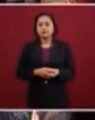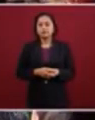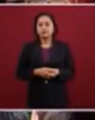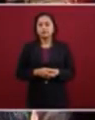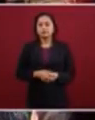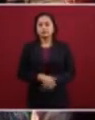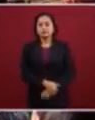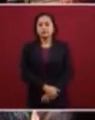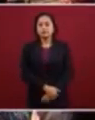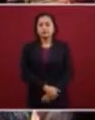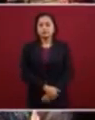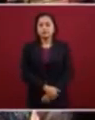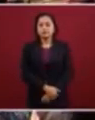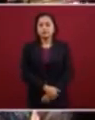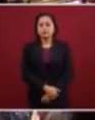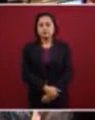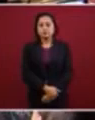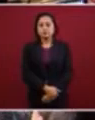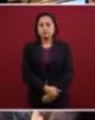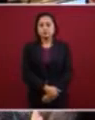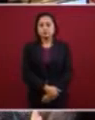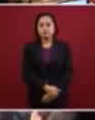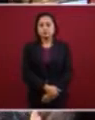Del gobierno no había información.